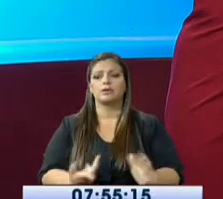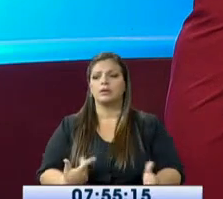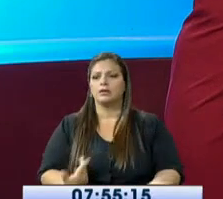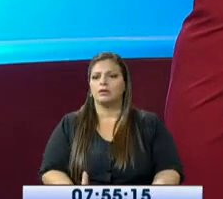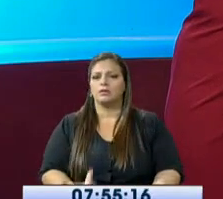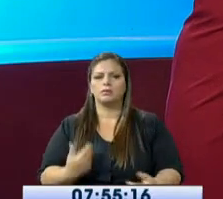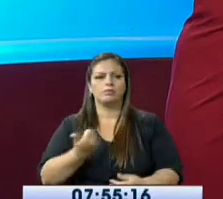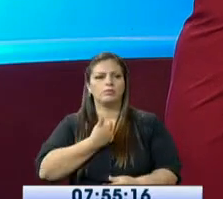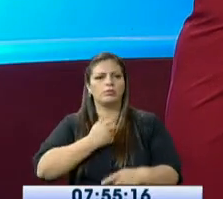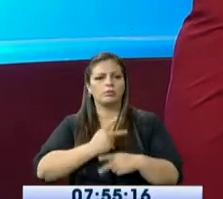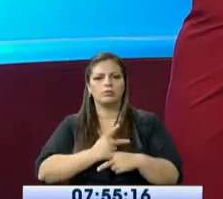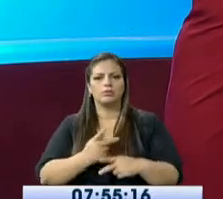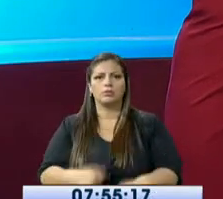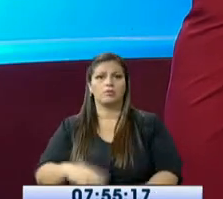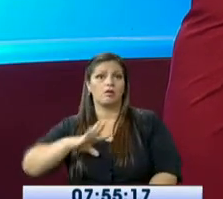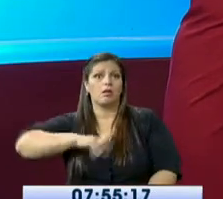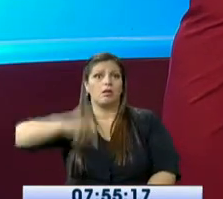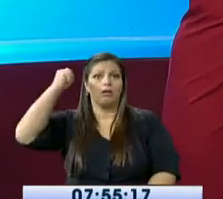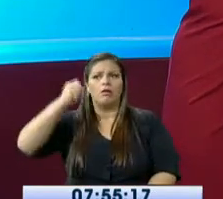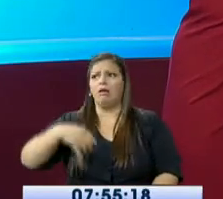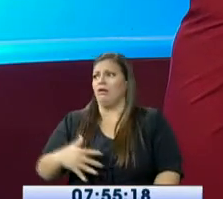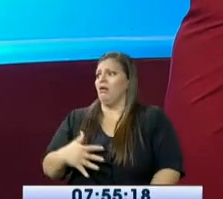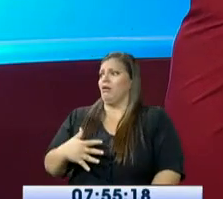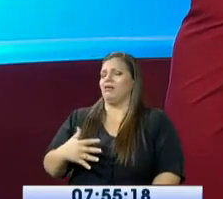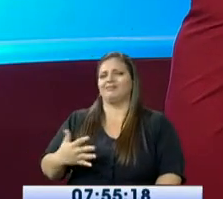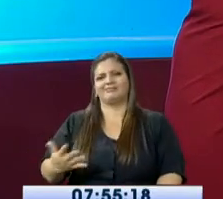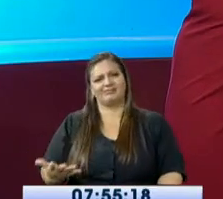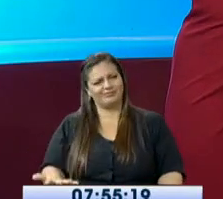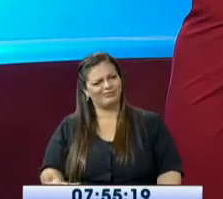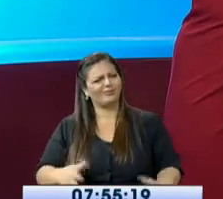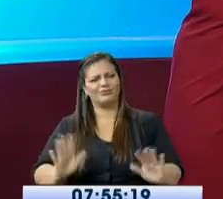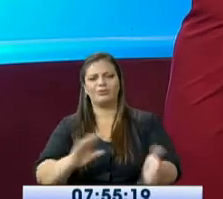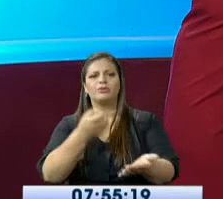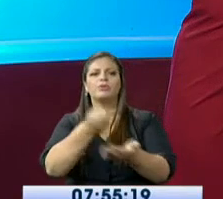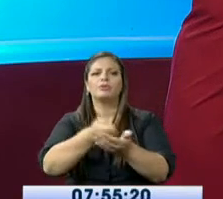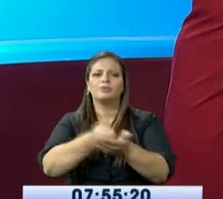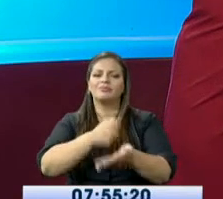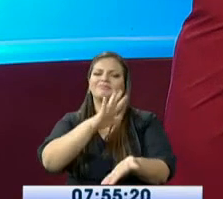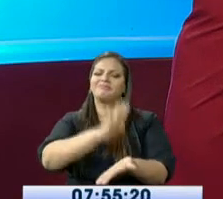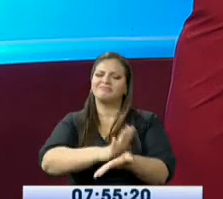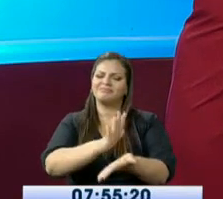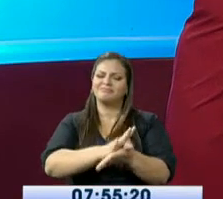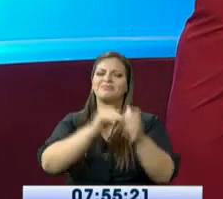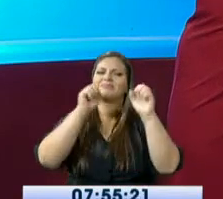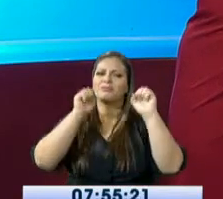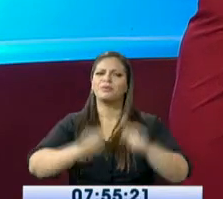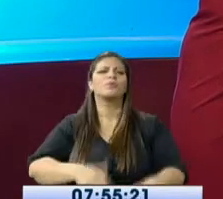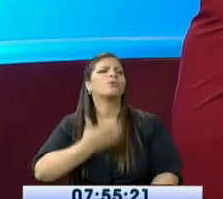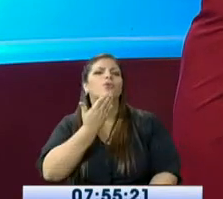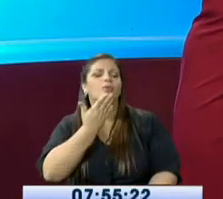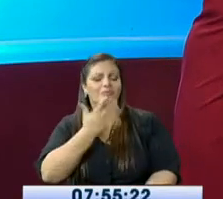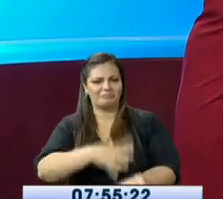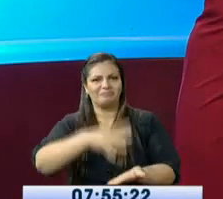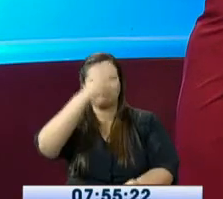un mal momento y al contrario puede salir con sus compras con total tranquilidad. Sí se puede, aprendamos cómo.